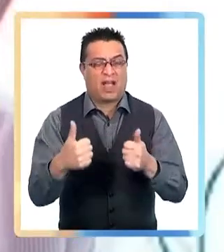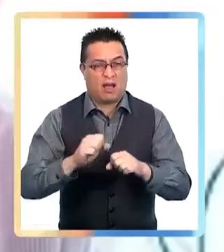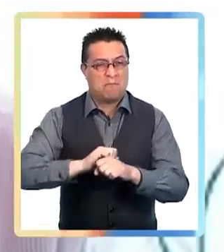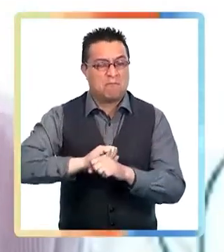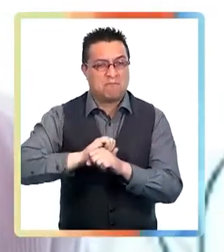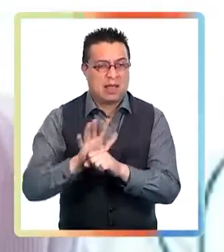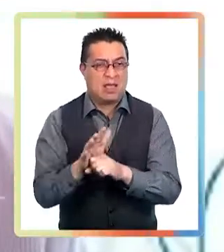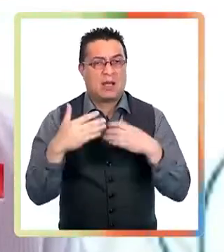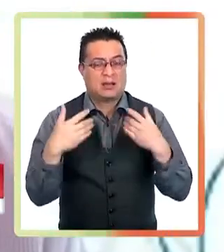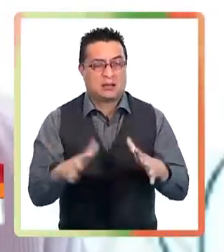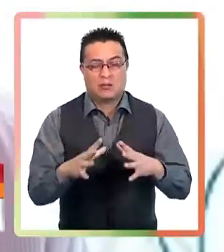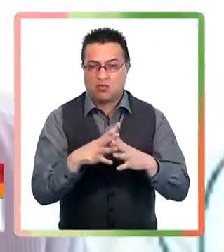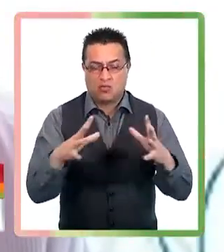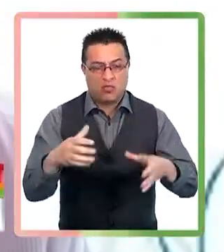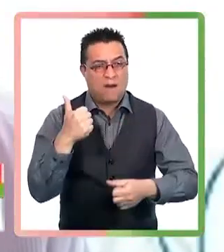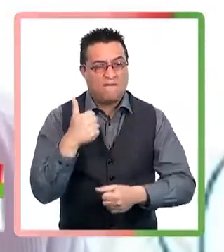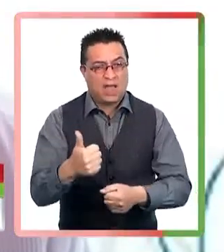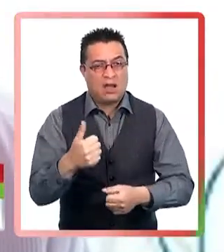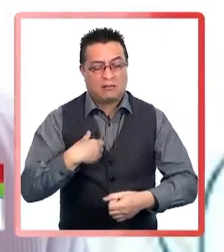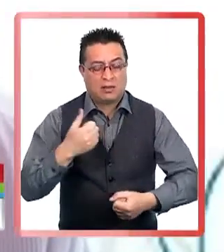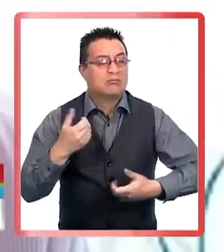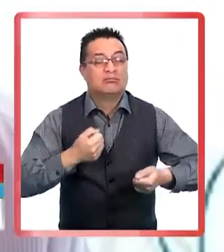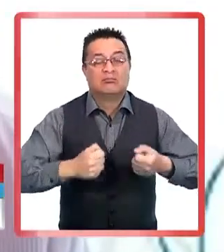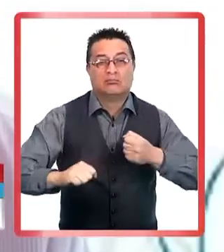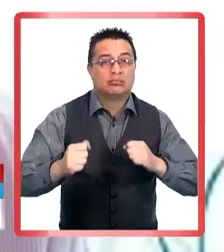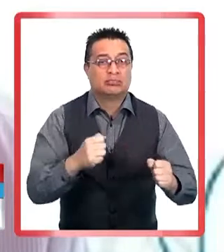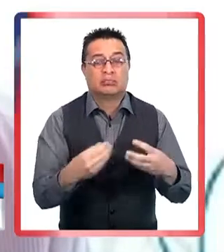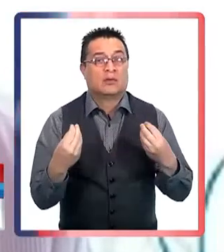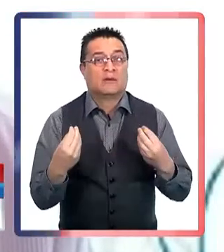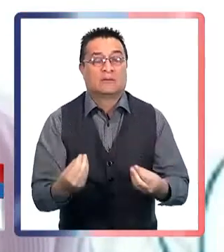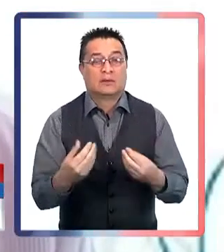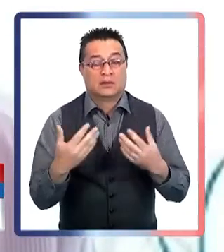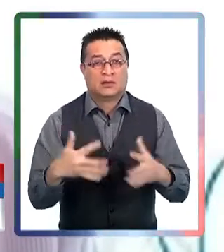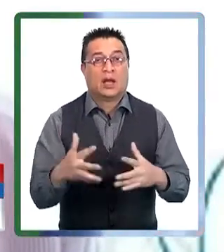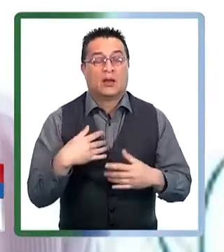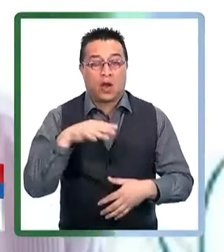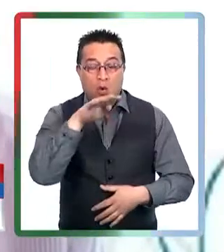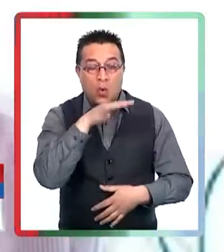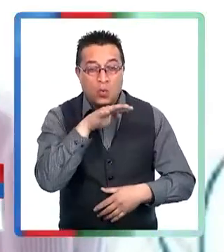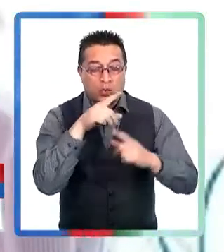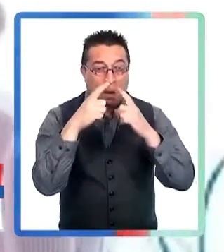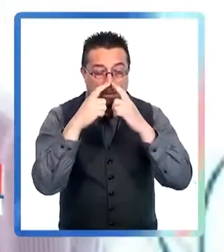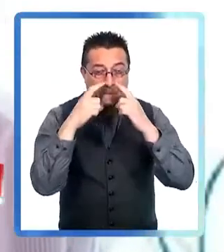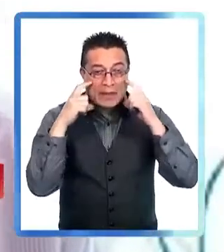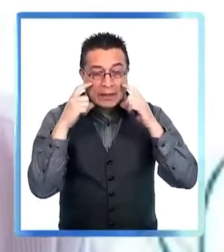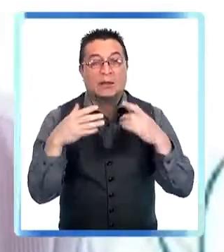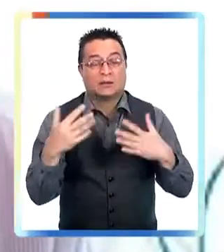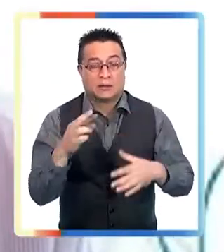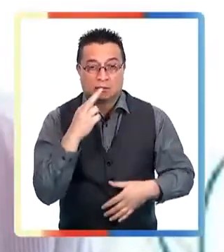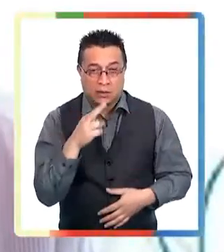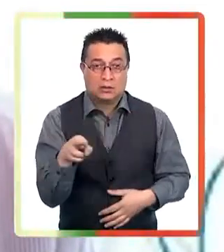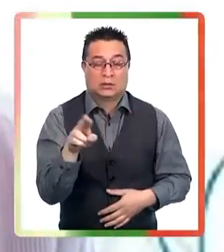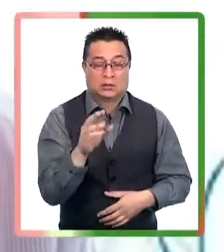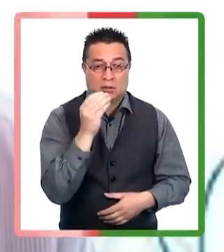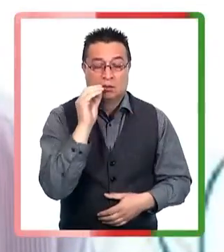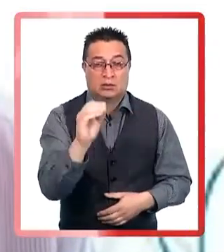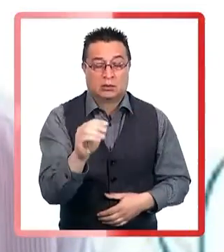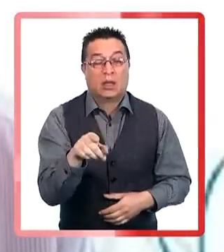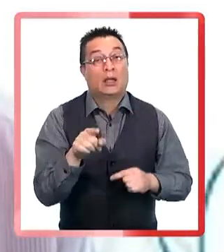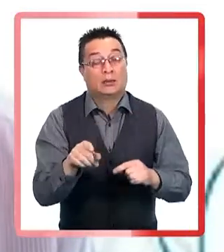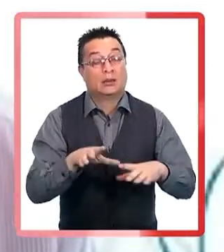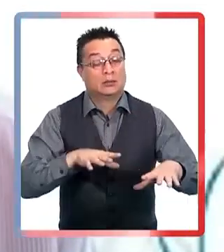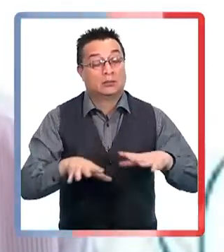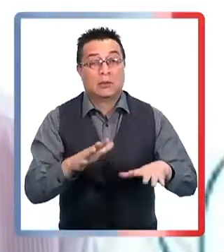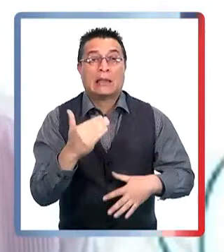con la pandemia, lo hemos hecho muy bien con conductas, ¿no es cierto? El uso de mascarilla, lo repito,